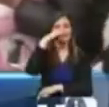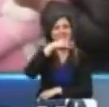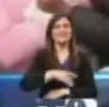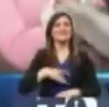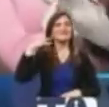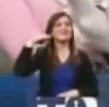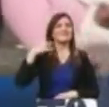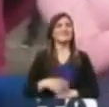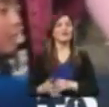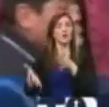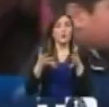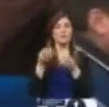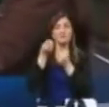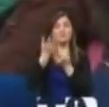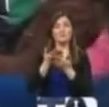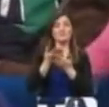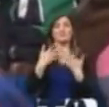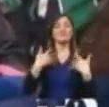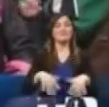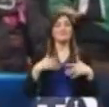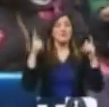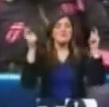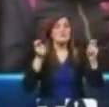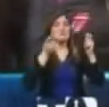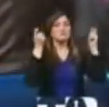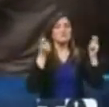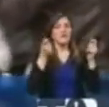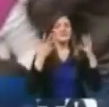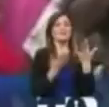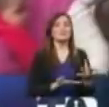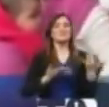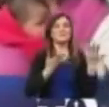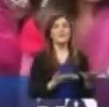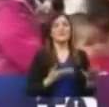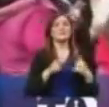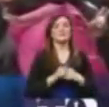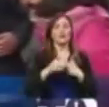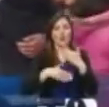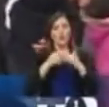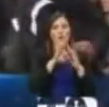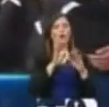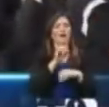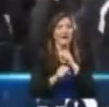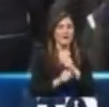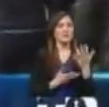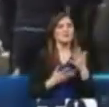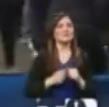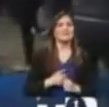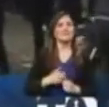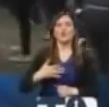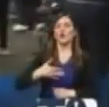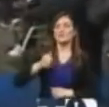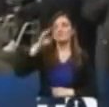Especiales. Bueno, y como ya lo mencionaba usted, esta es una fiesta esperada durante todo el año. Hola, ¿cómo